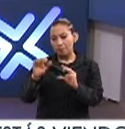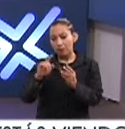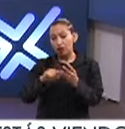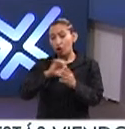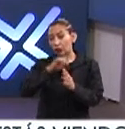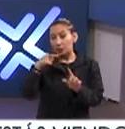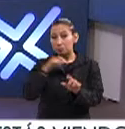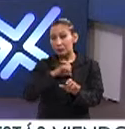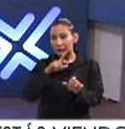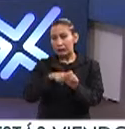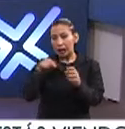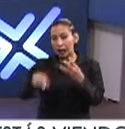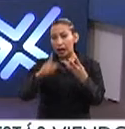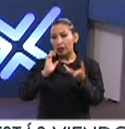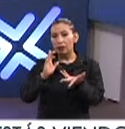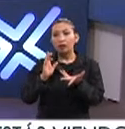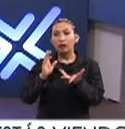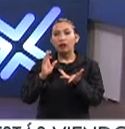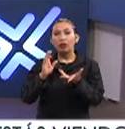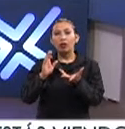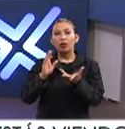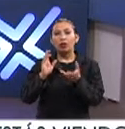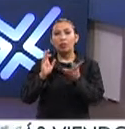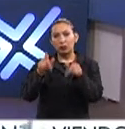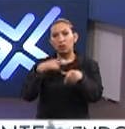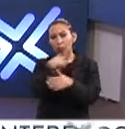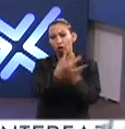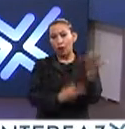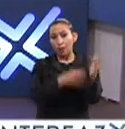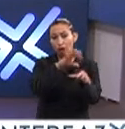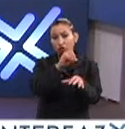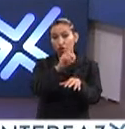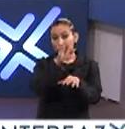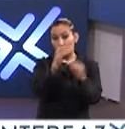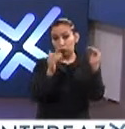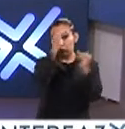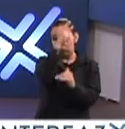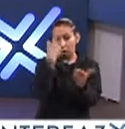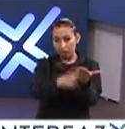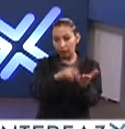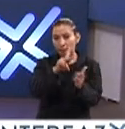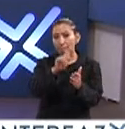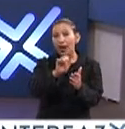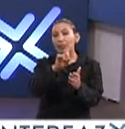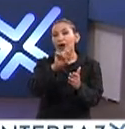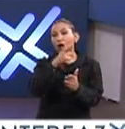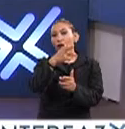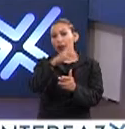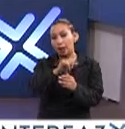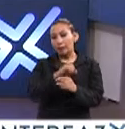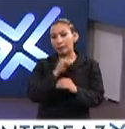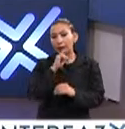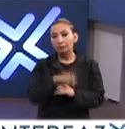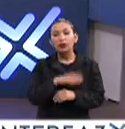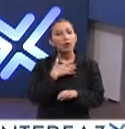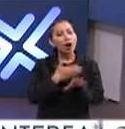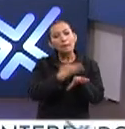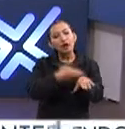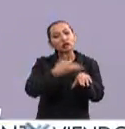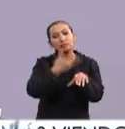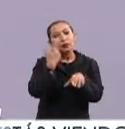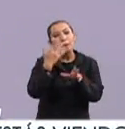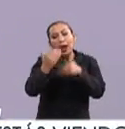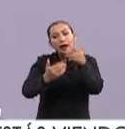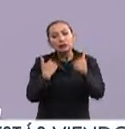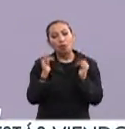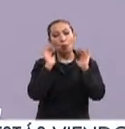una especialidad en puentes también y un programa de doctorado también en Pedagogía. Correcto. ¿Cuál es el proceso, Luis, para